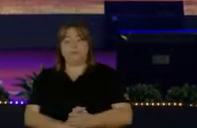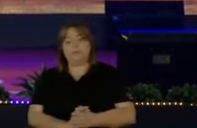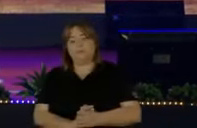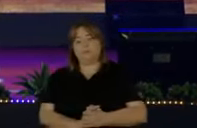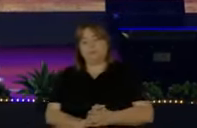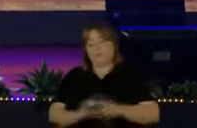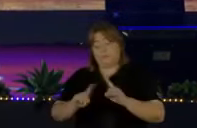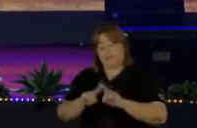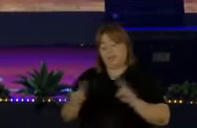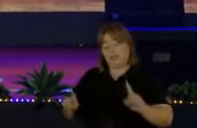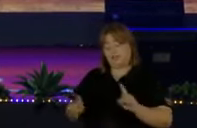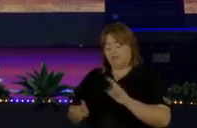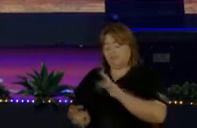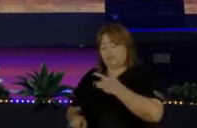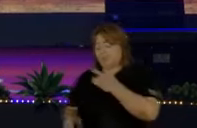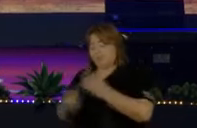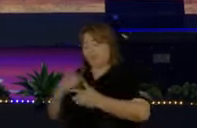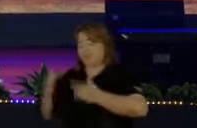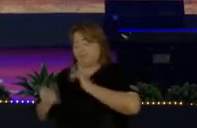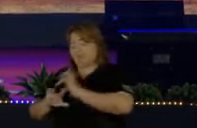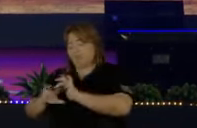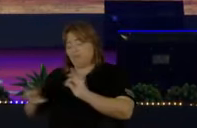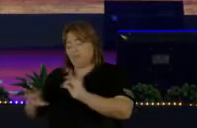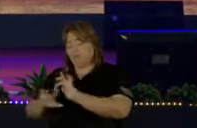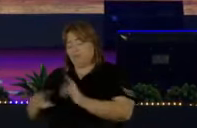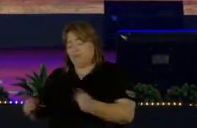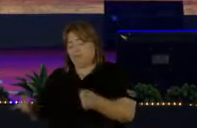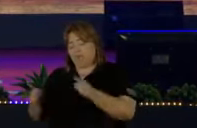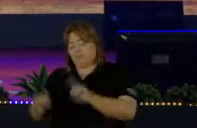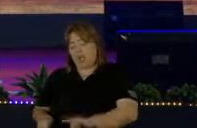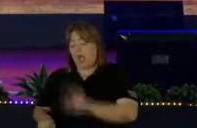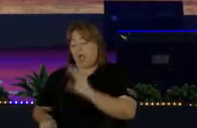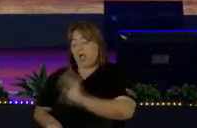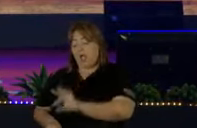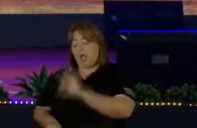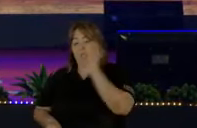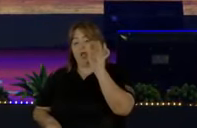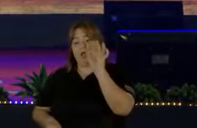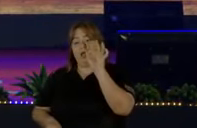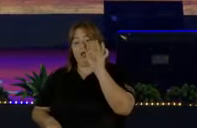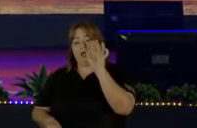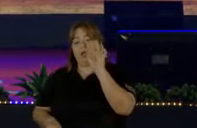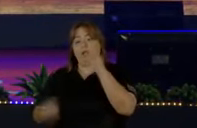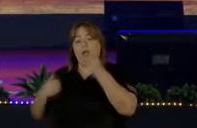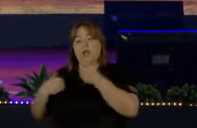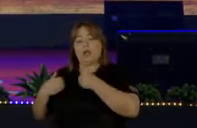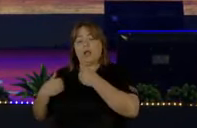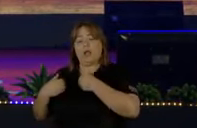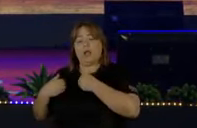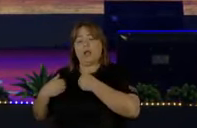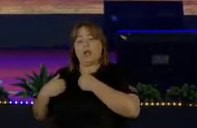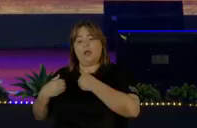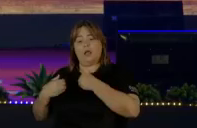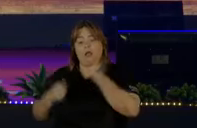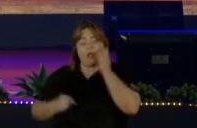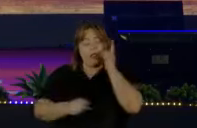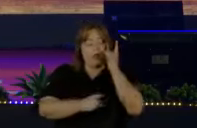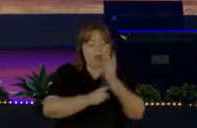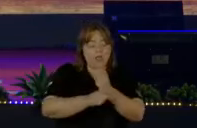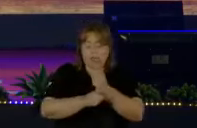medio de ese gran vacío, algo pasó. Descubrieron que tenían a su lado a hermanos